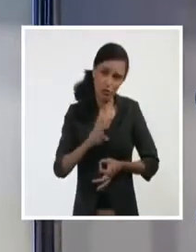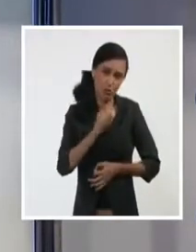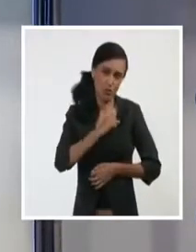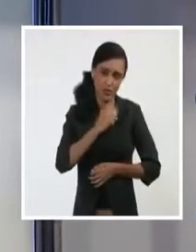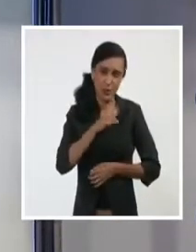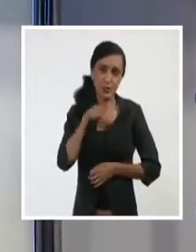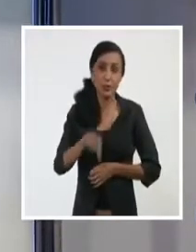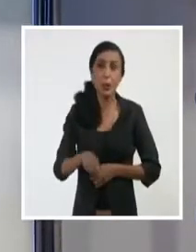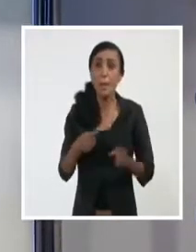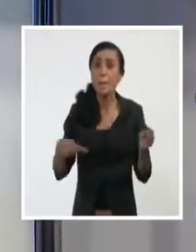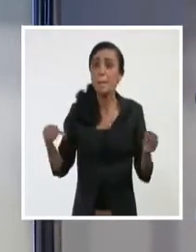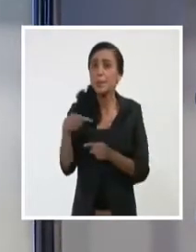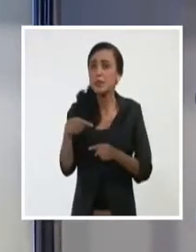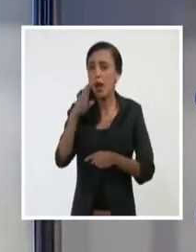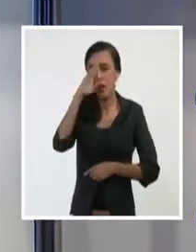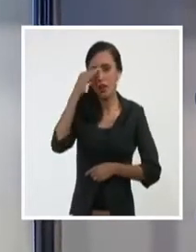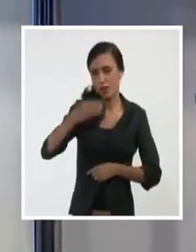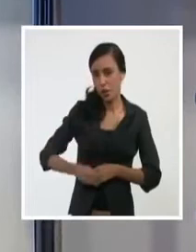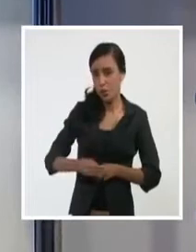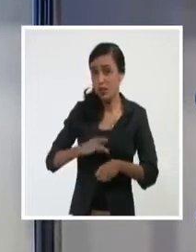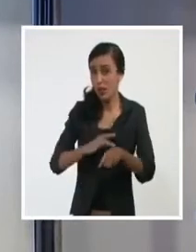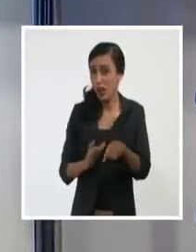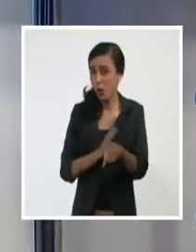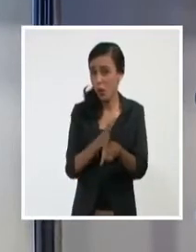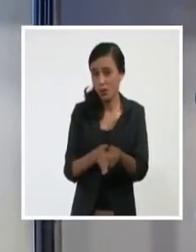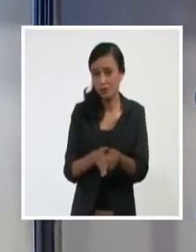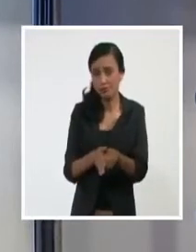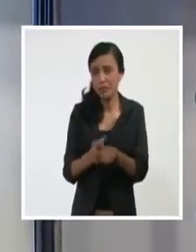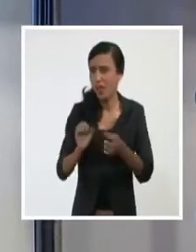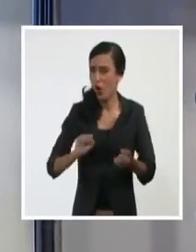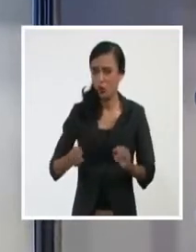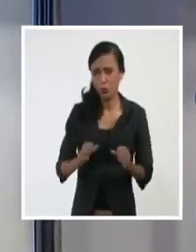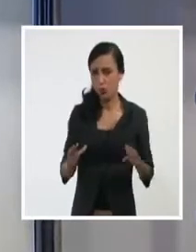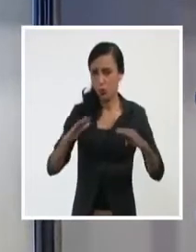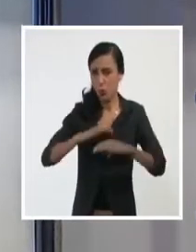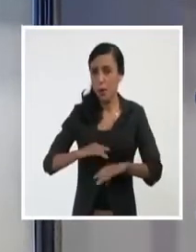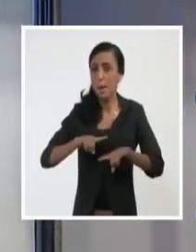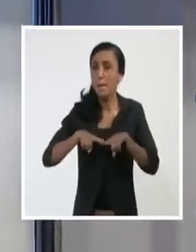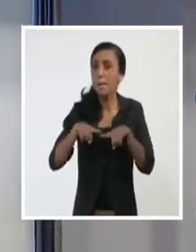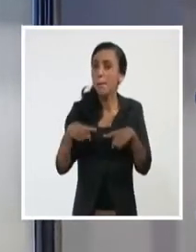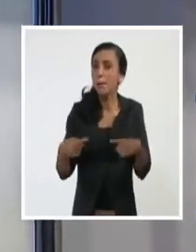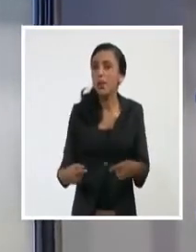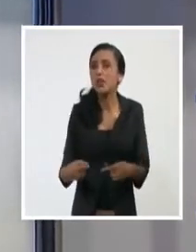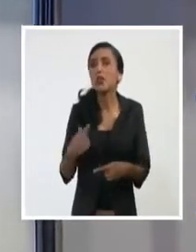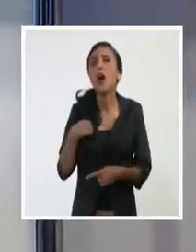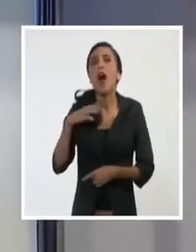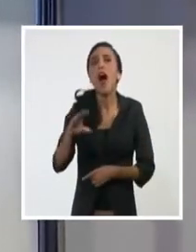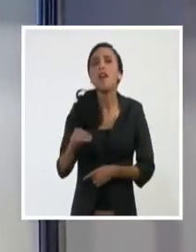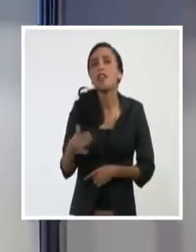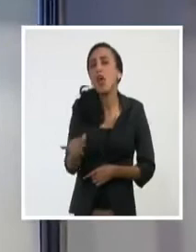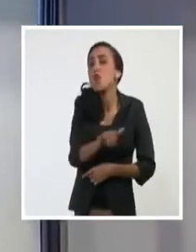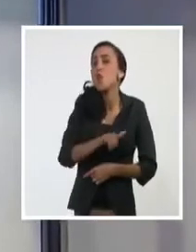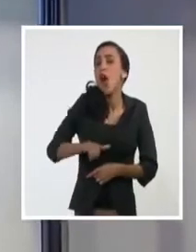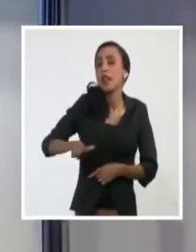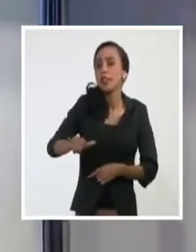COVID son su talón de Aquiles. Por eso es que el tema escogido gira en torno a la sacrosanta democracia. No